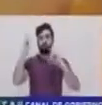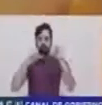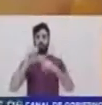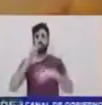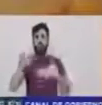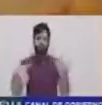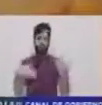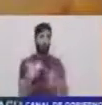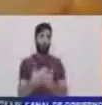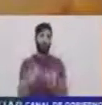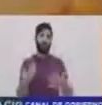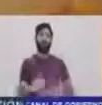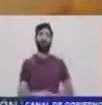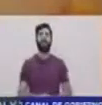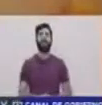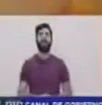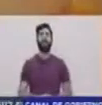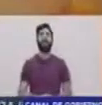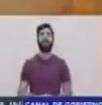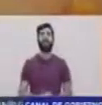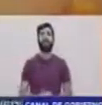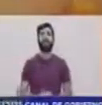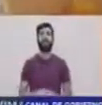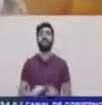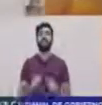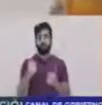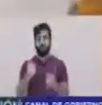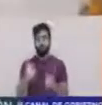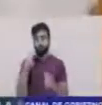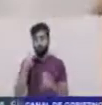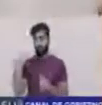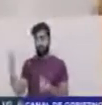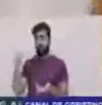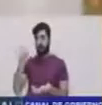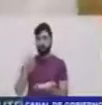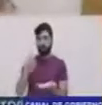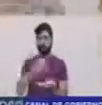podemos seguir practicando y aprender de ello. Entonces, gracias, Iris,